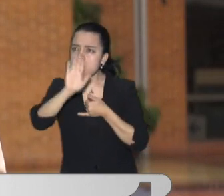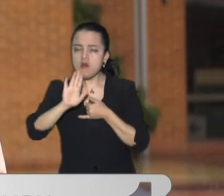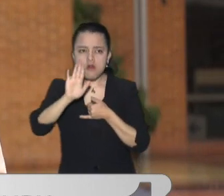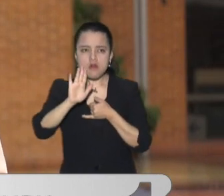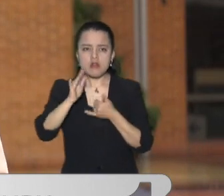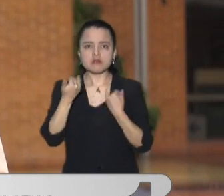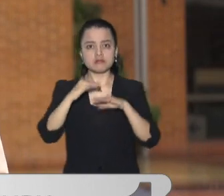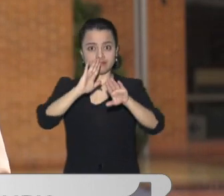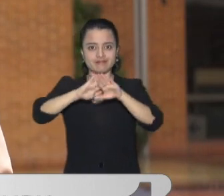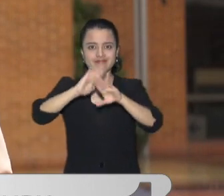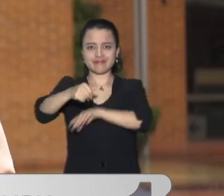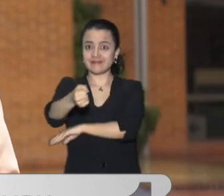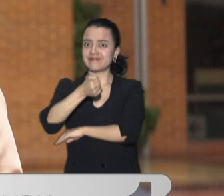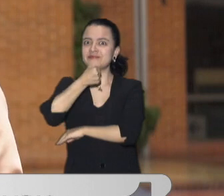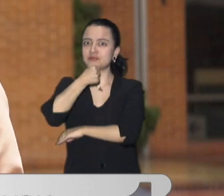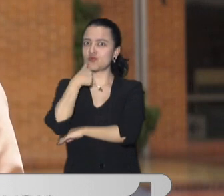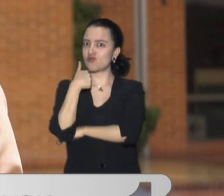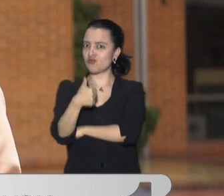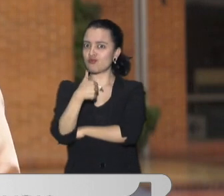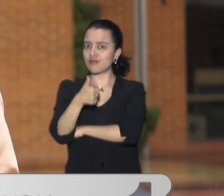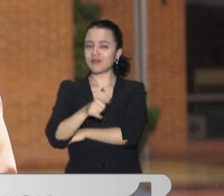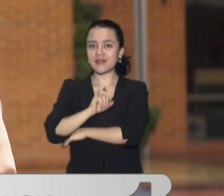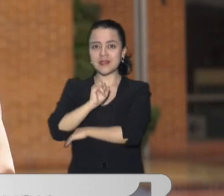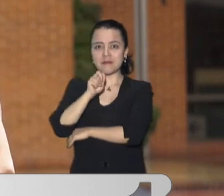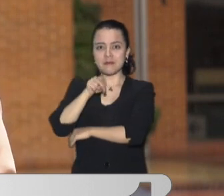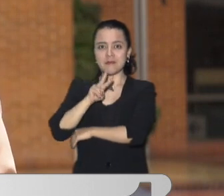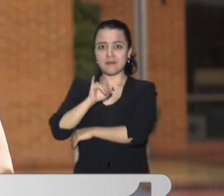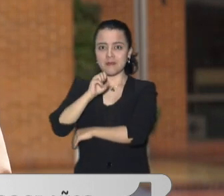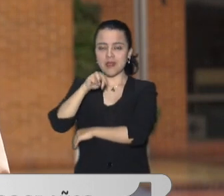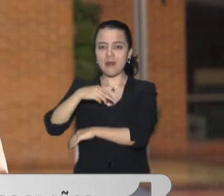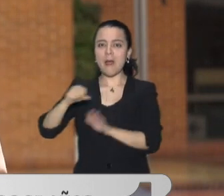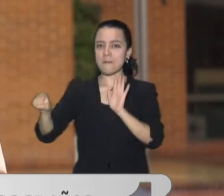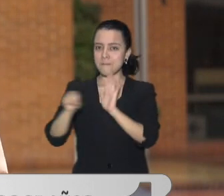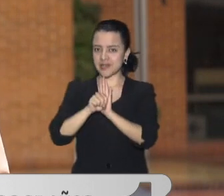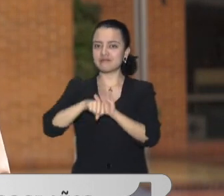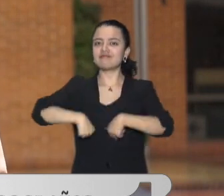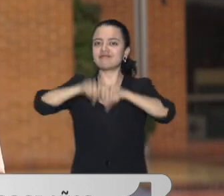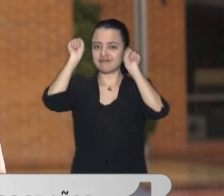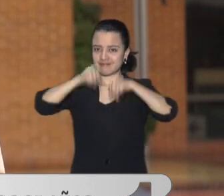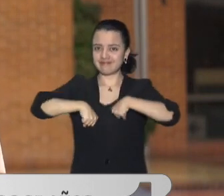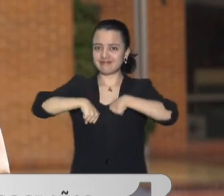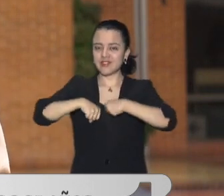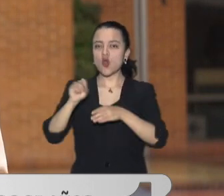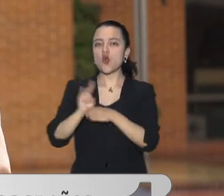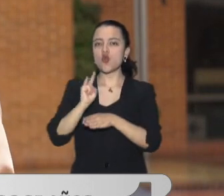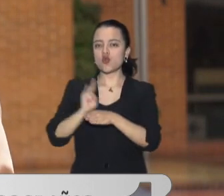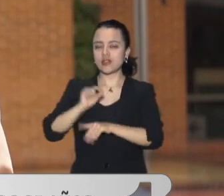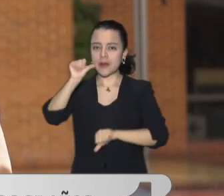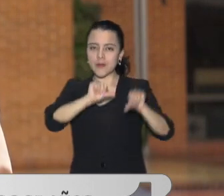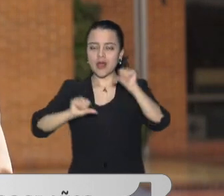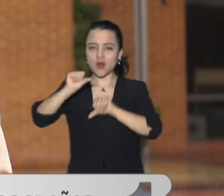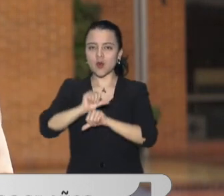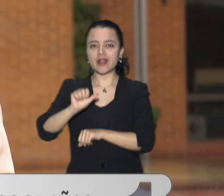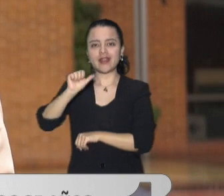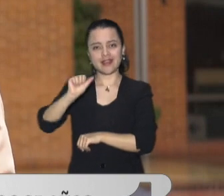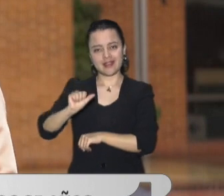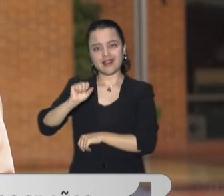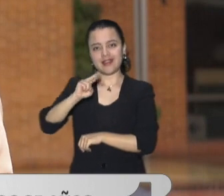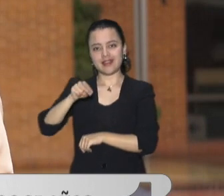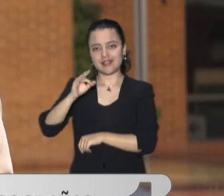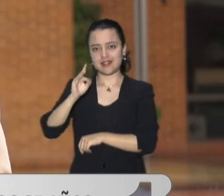también dieron una buena noticia, y es que INVIMA aprobó el uso de la vacuna de AstraZeneca, pero solamente para mayores